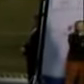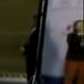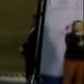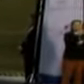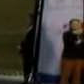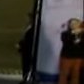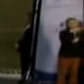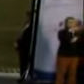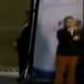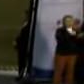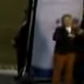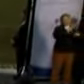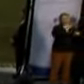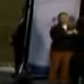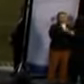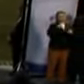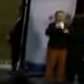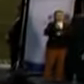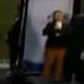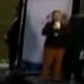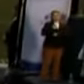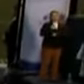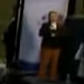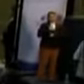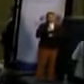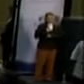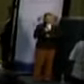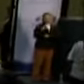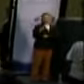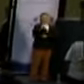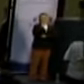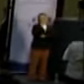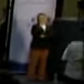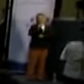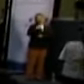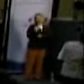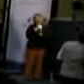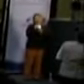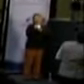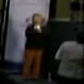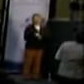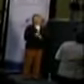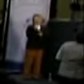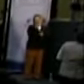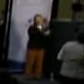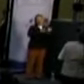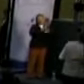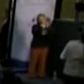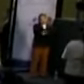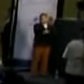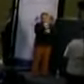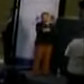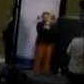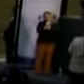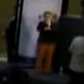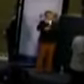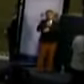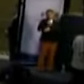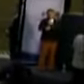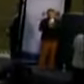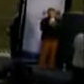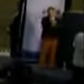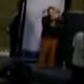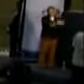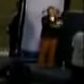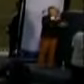Dávila, nuestro embajador en Canadá. Francisco Suárez Dávila es el titular de la Embajada de México en Canadá. Previamente